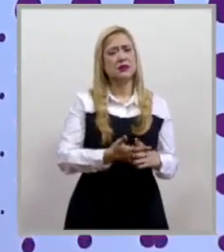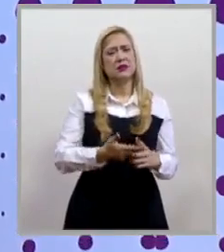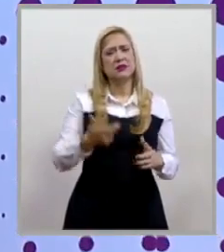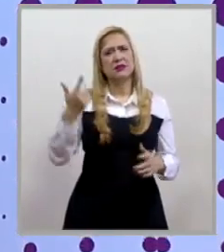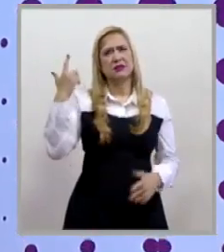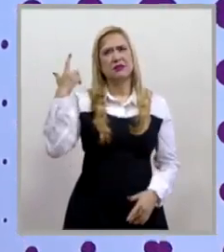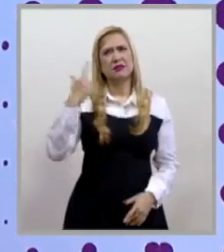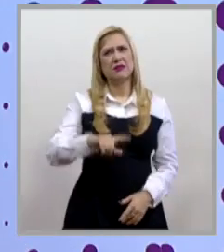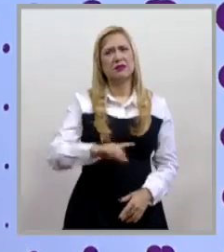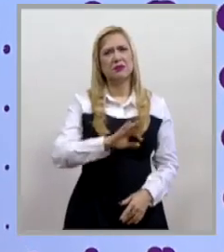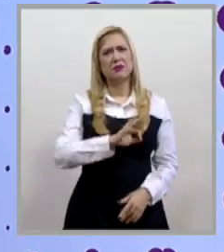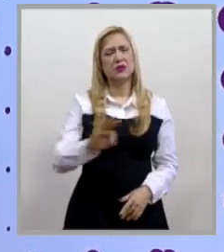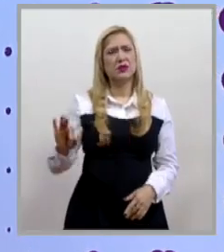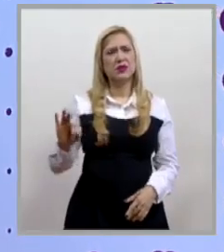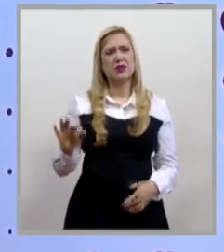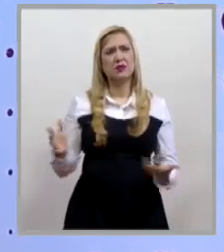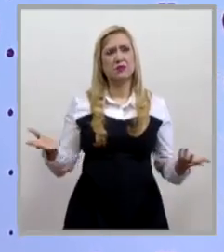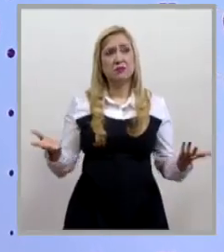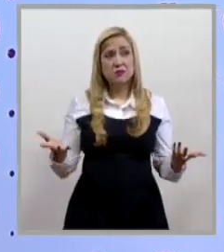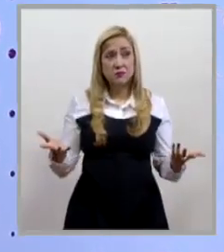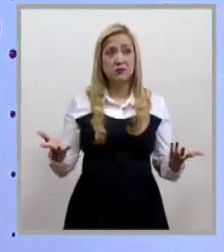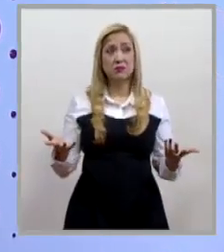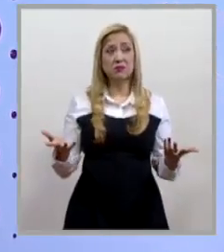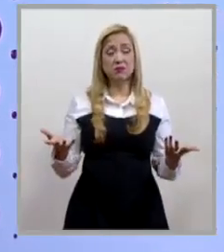nos hablan entre lo que es propiamente